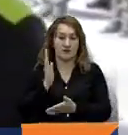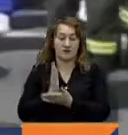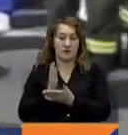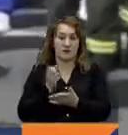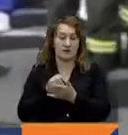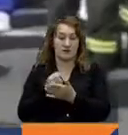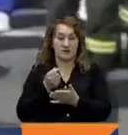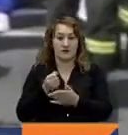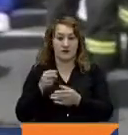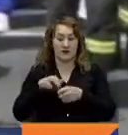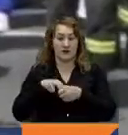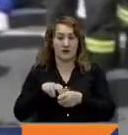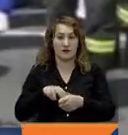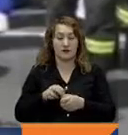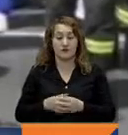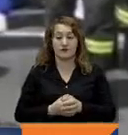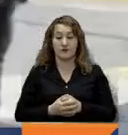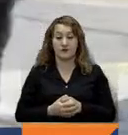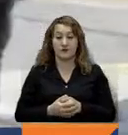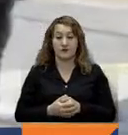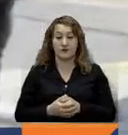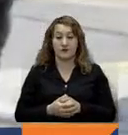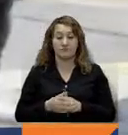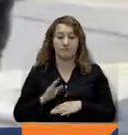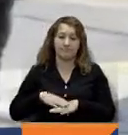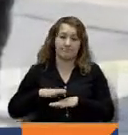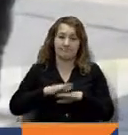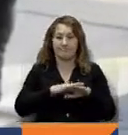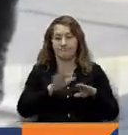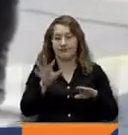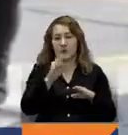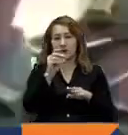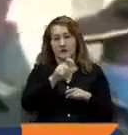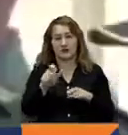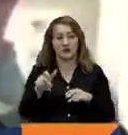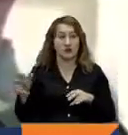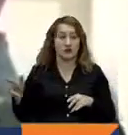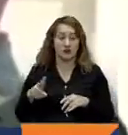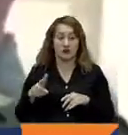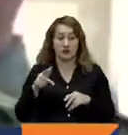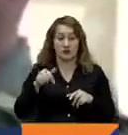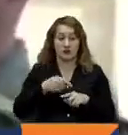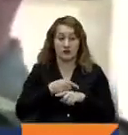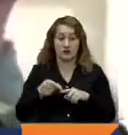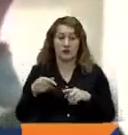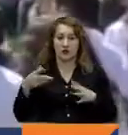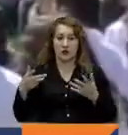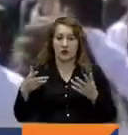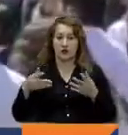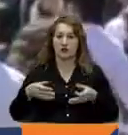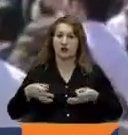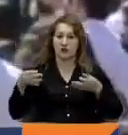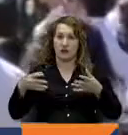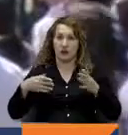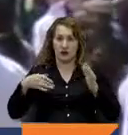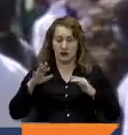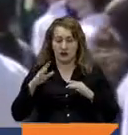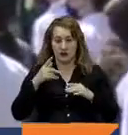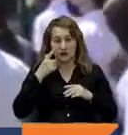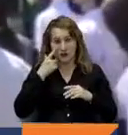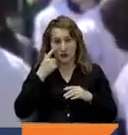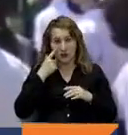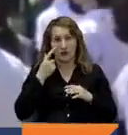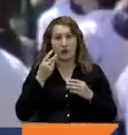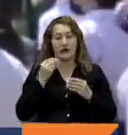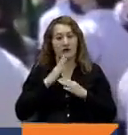importante señalar que se hace un llamado a todas las personas que viajarán durante esa semana a que dejen con la mayor seguridad posible sus viviendas para evitar que